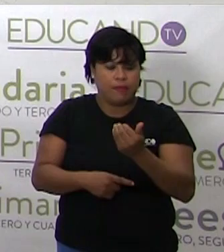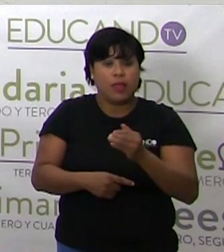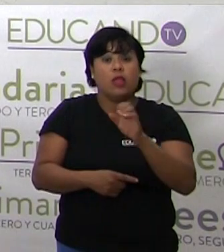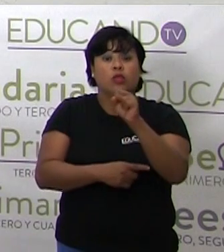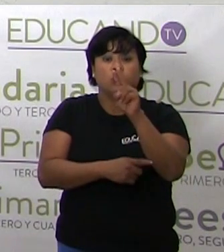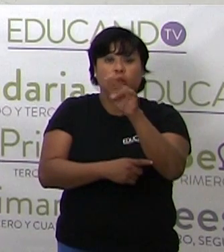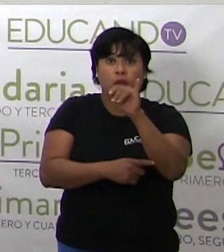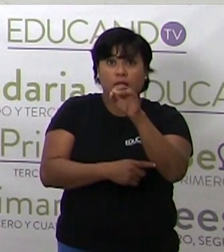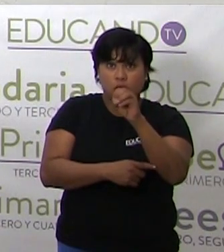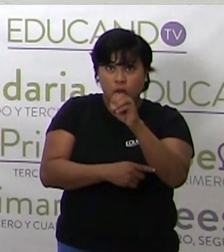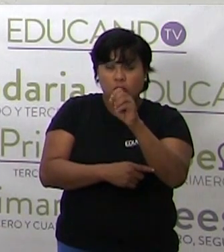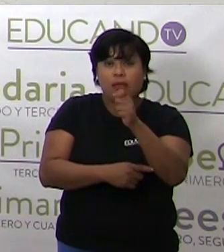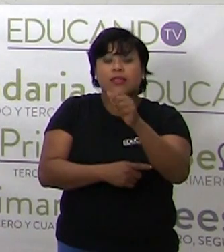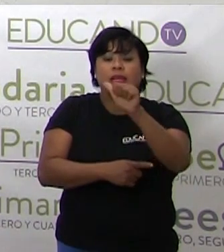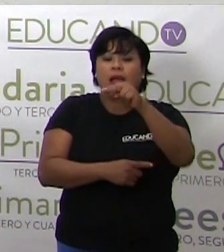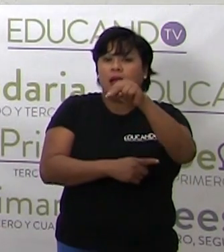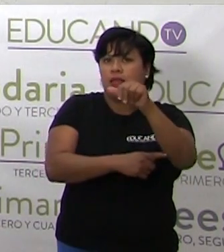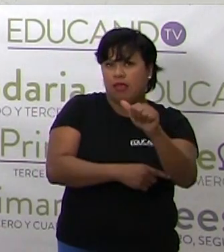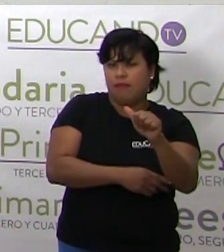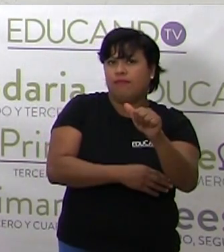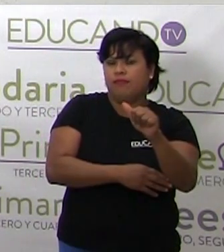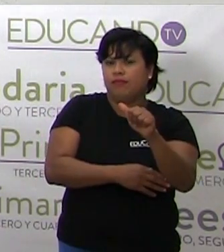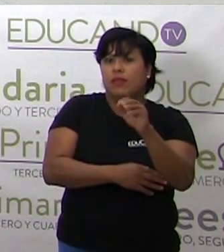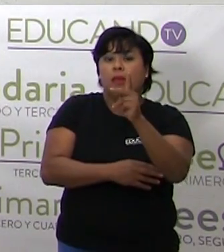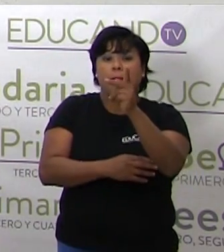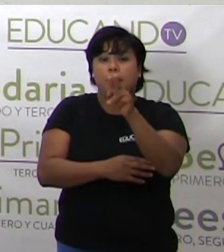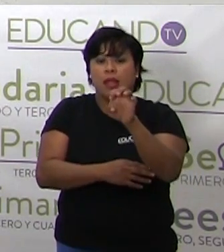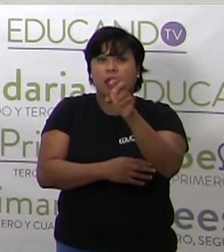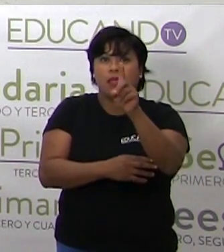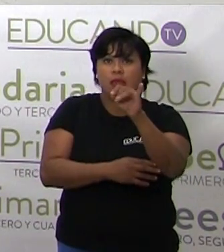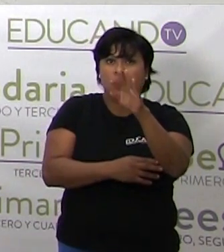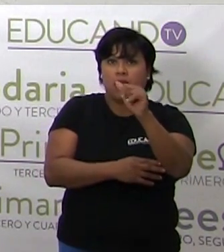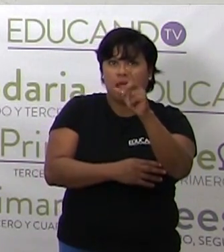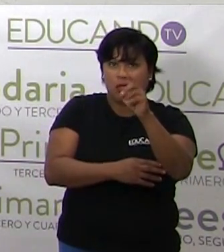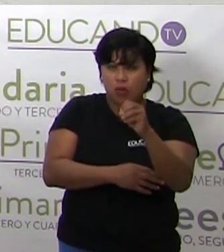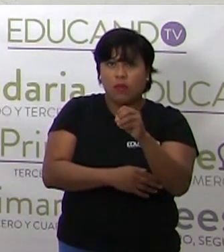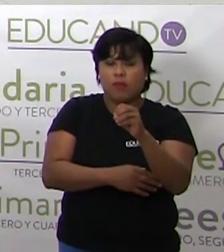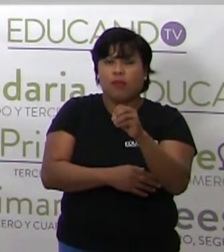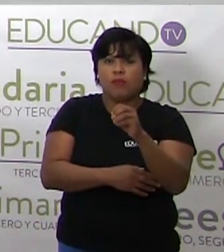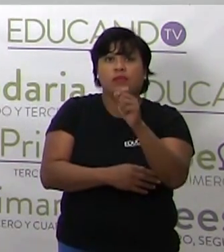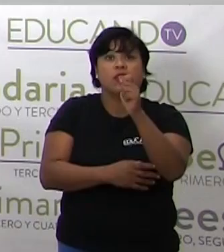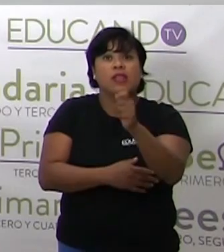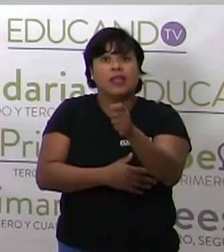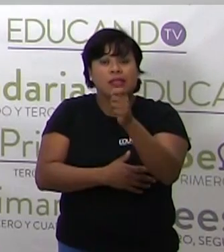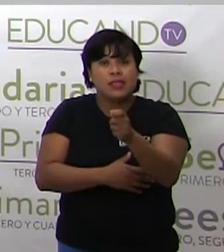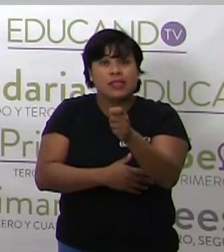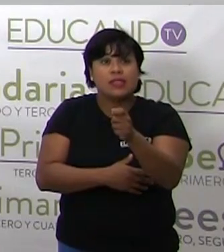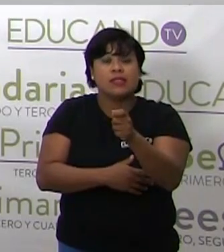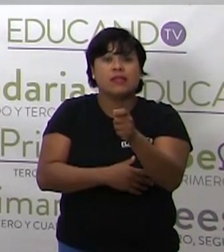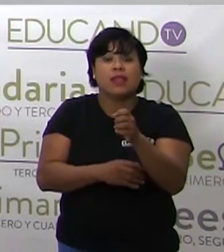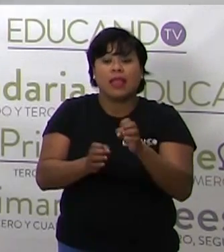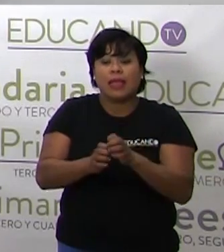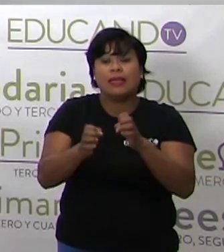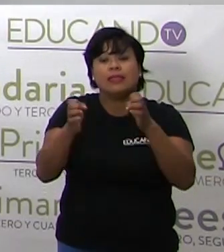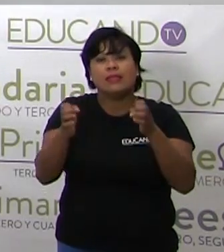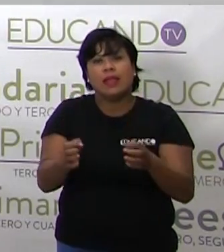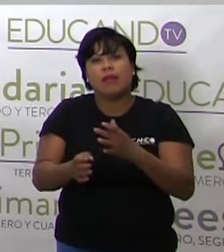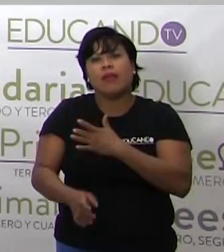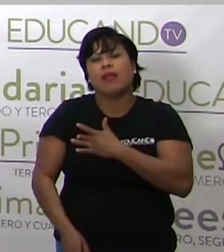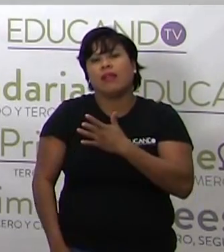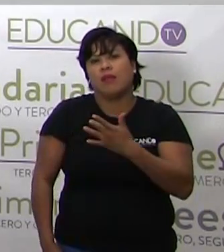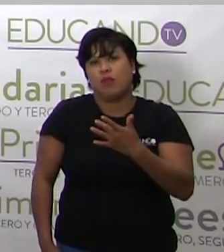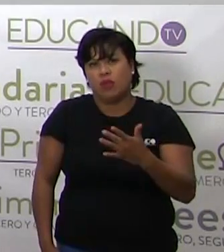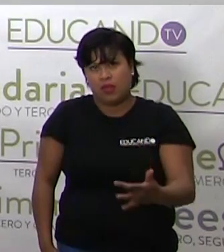sujeto es Ana, el predicado es estaba